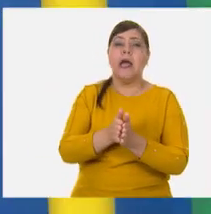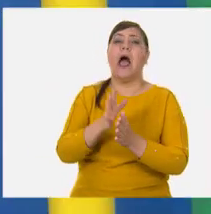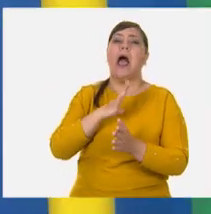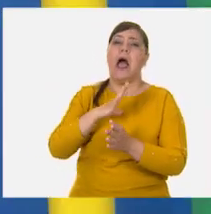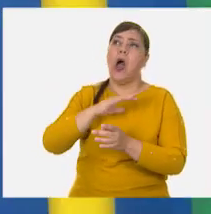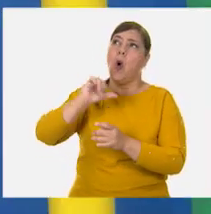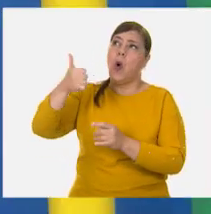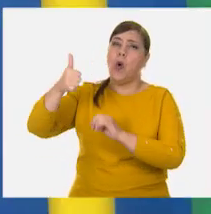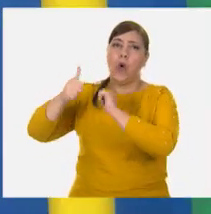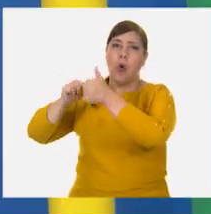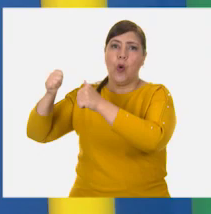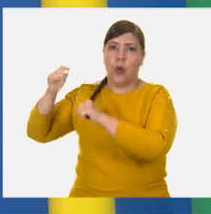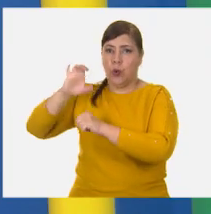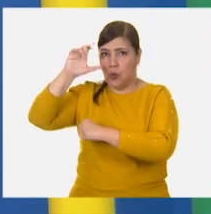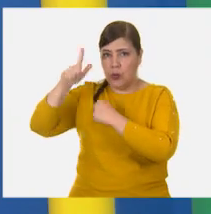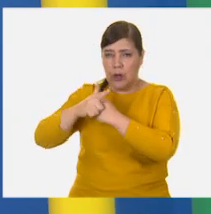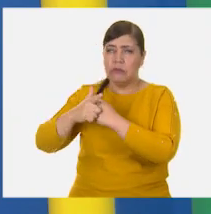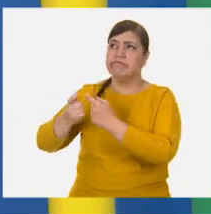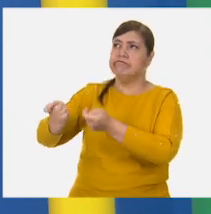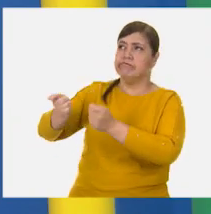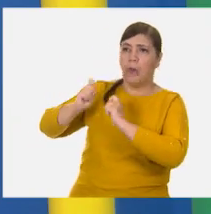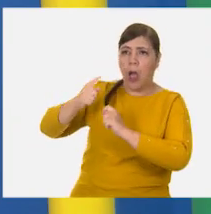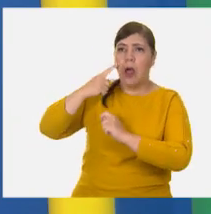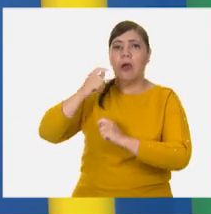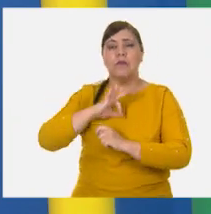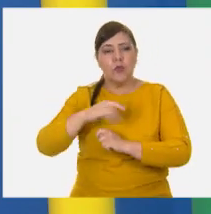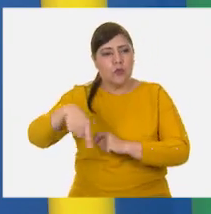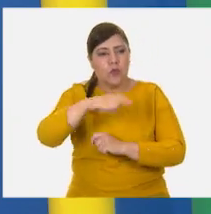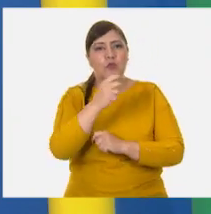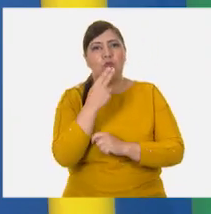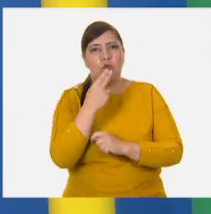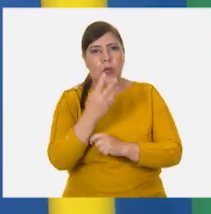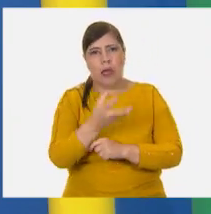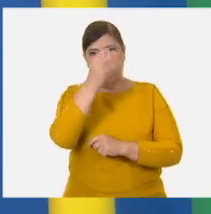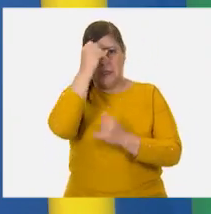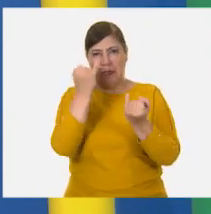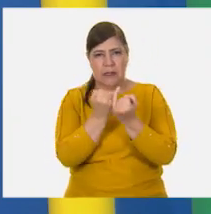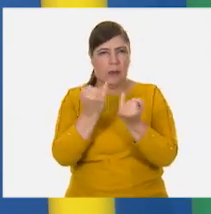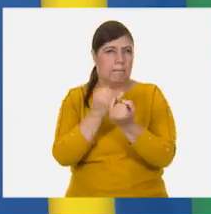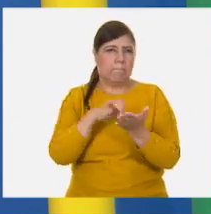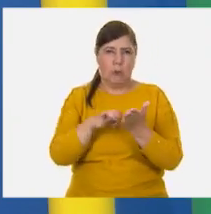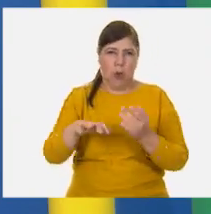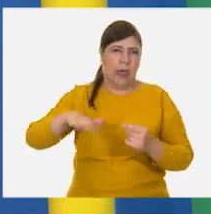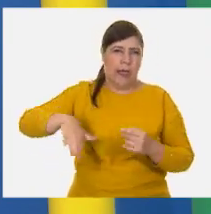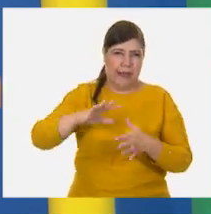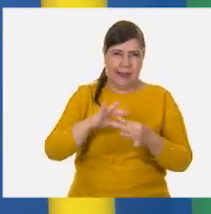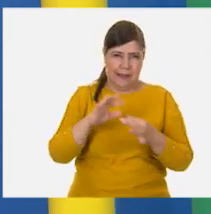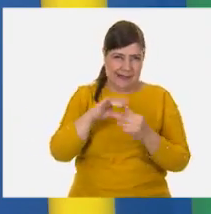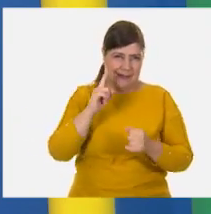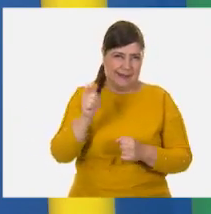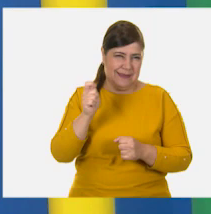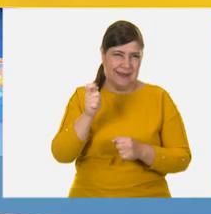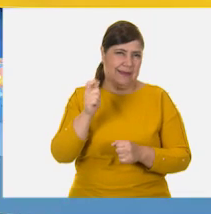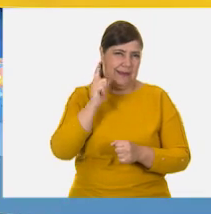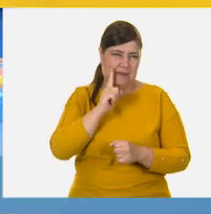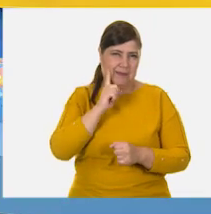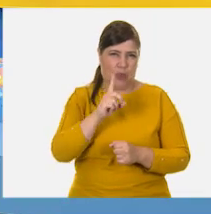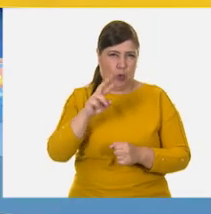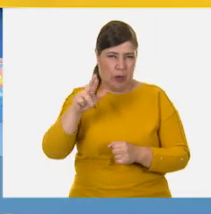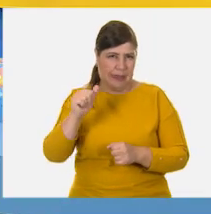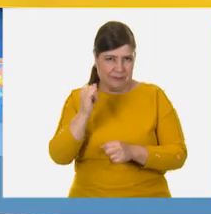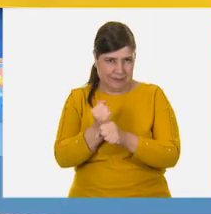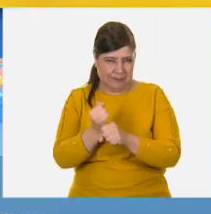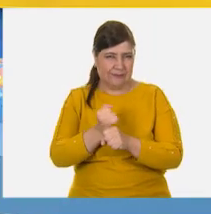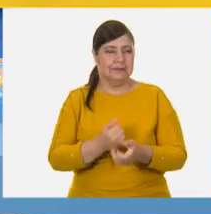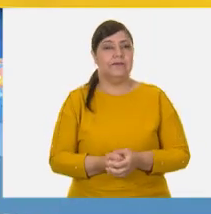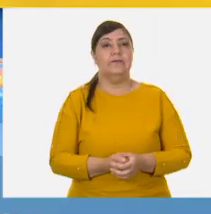culturas que son utilizadas constantemente en nuestra vida cotidiana, como las que mencionó nuestra especialista invitada. Recuerdo